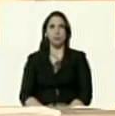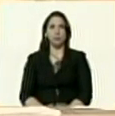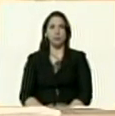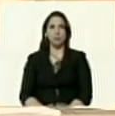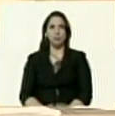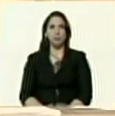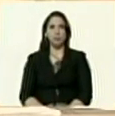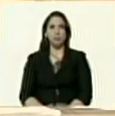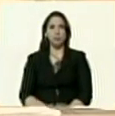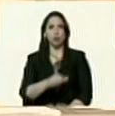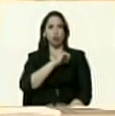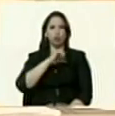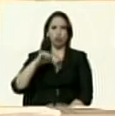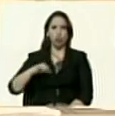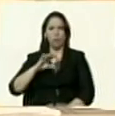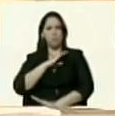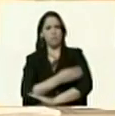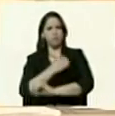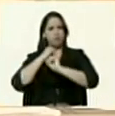Y somos guerreros,